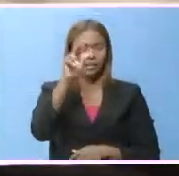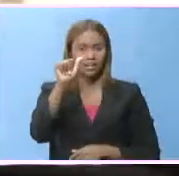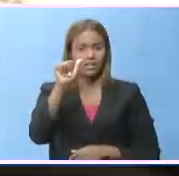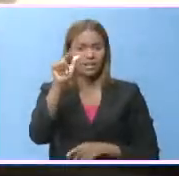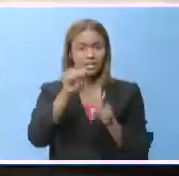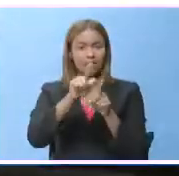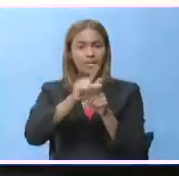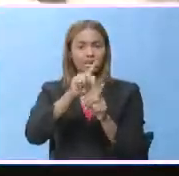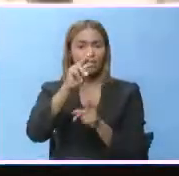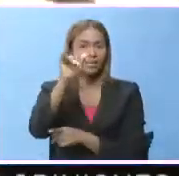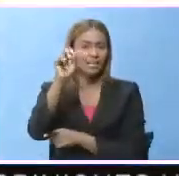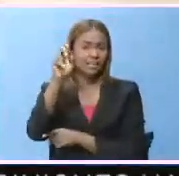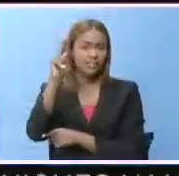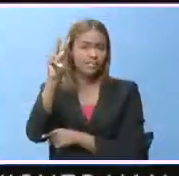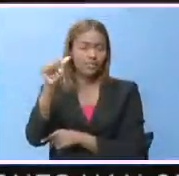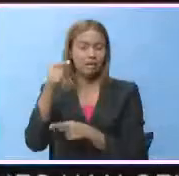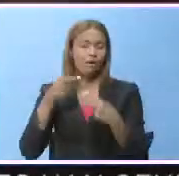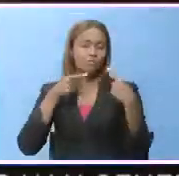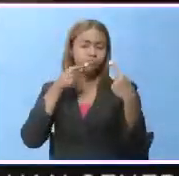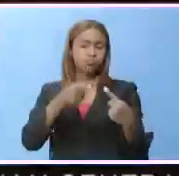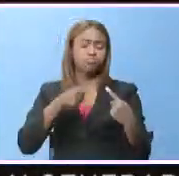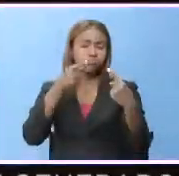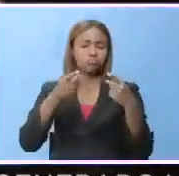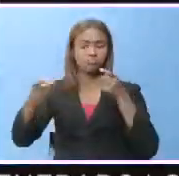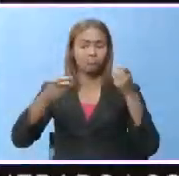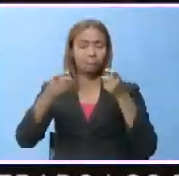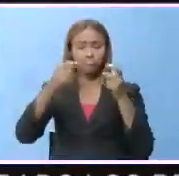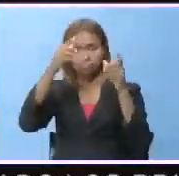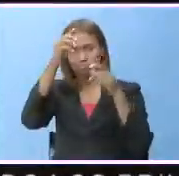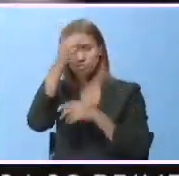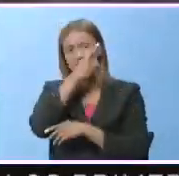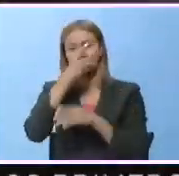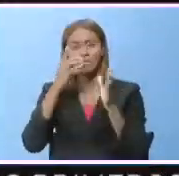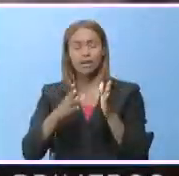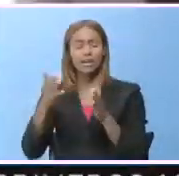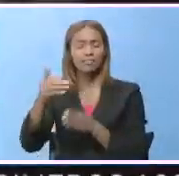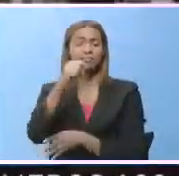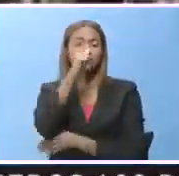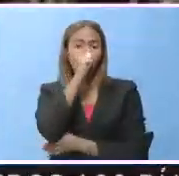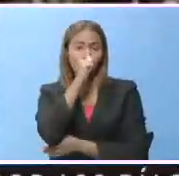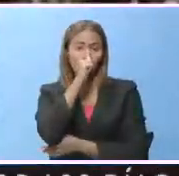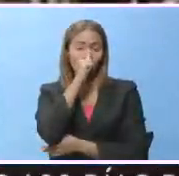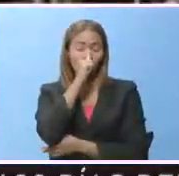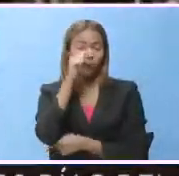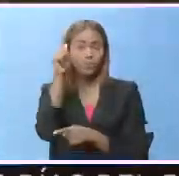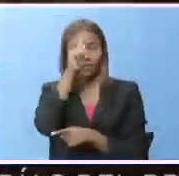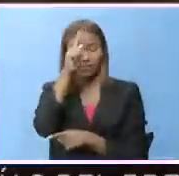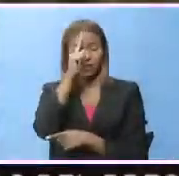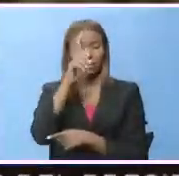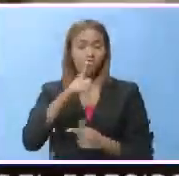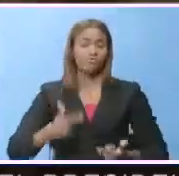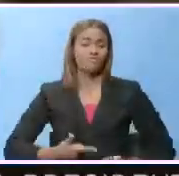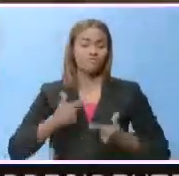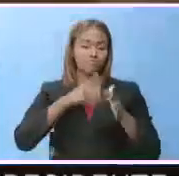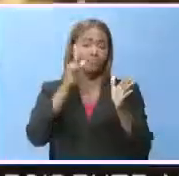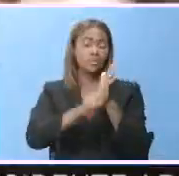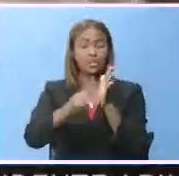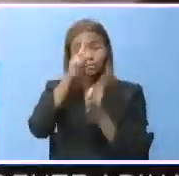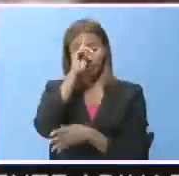Teresa Mirabal desafiaron al sanguinario dictador dominicano Rafael Leónidas Trujillo y pagaron con sus vidas por